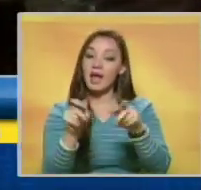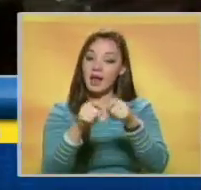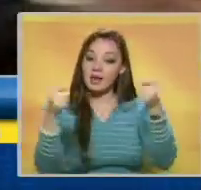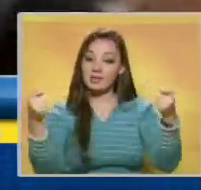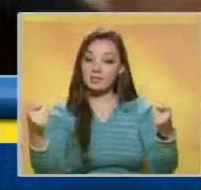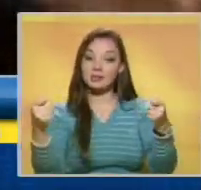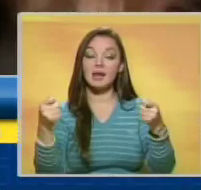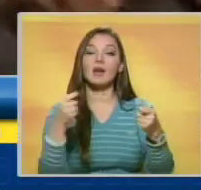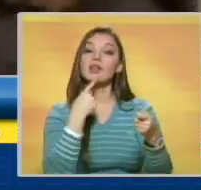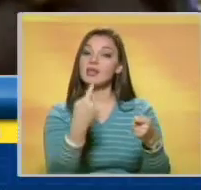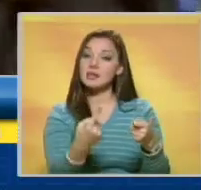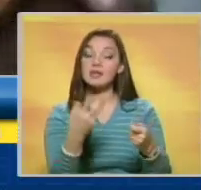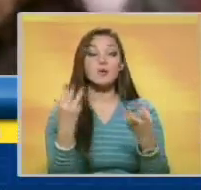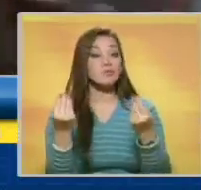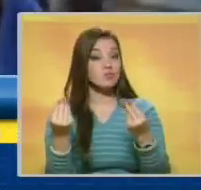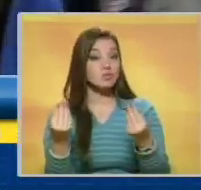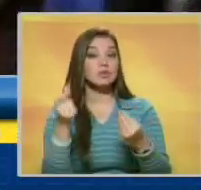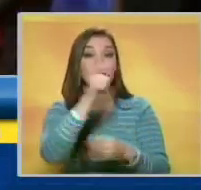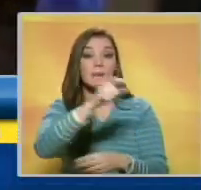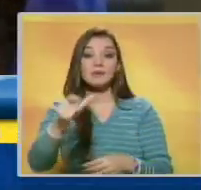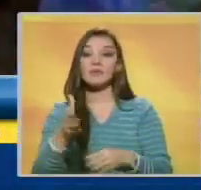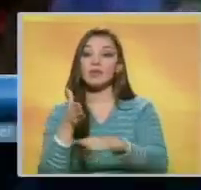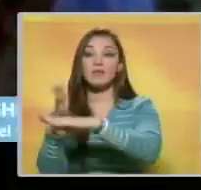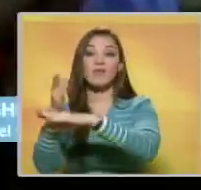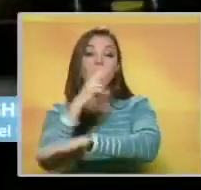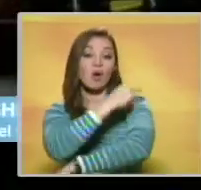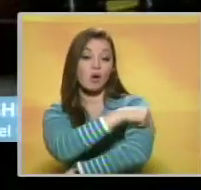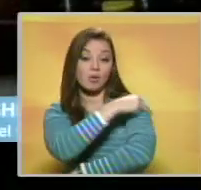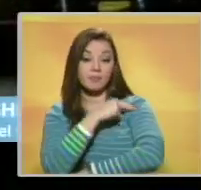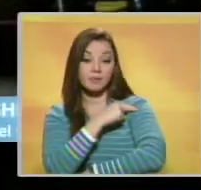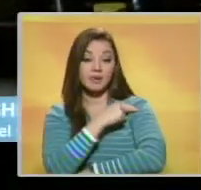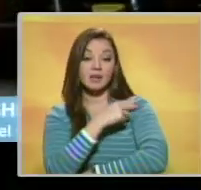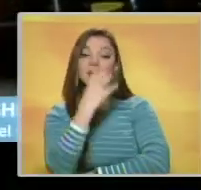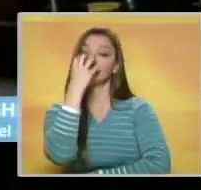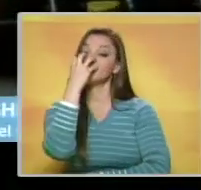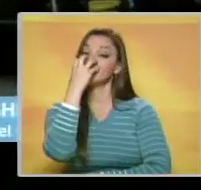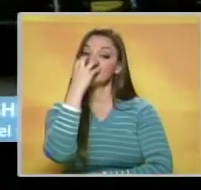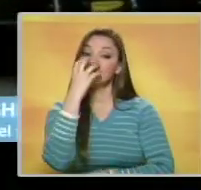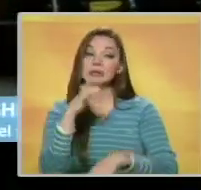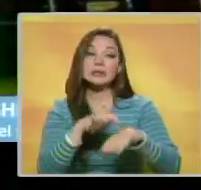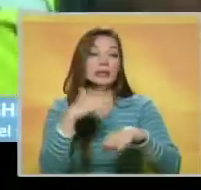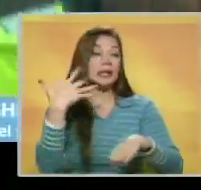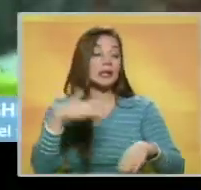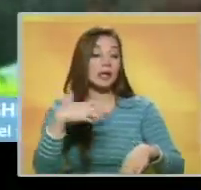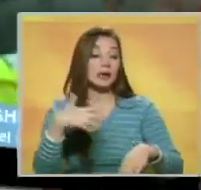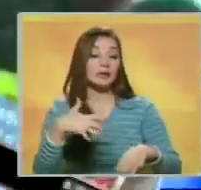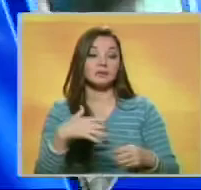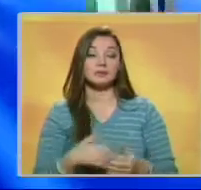Post señaló que varias personas fueron hospitalizadas, 2 de ellas en estado de gravedad.